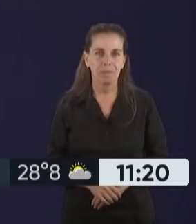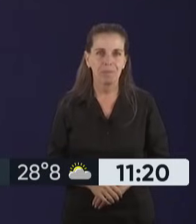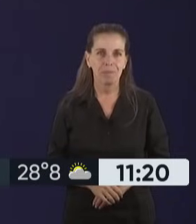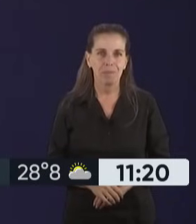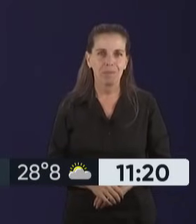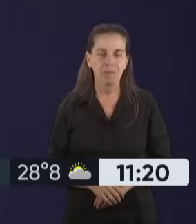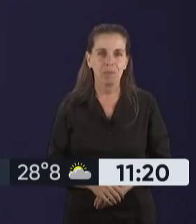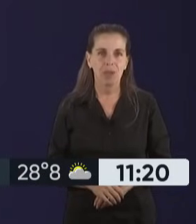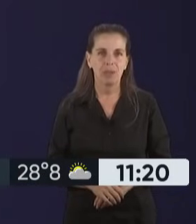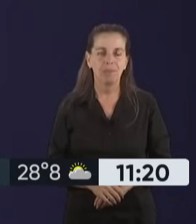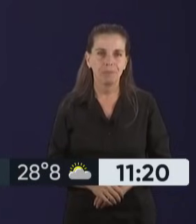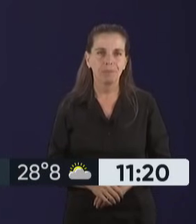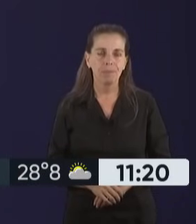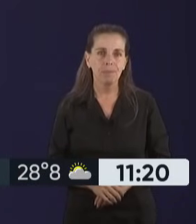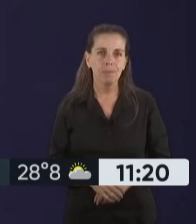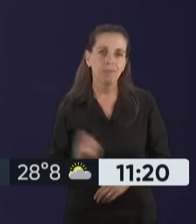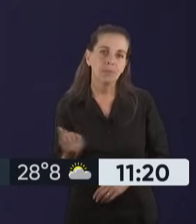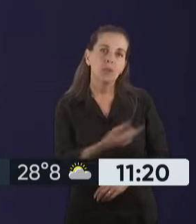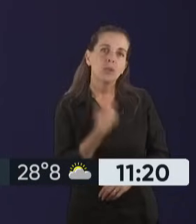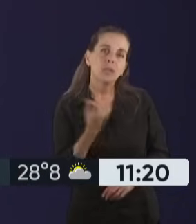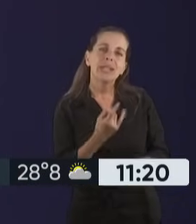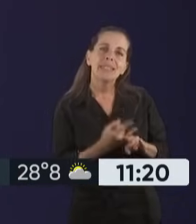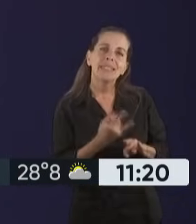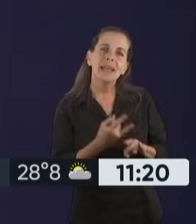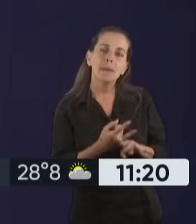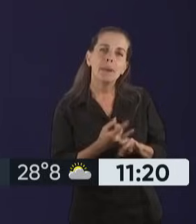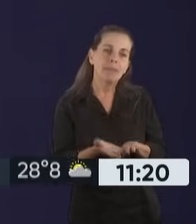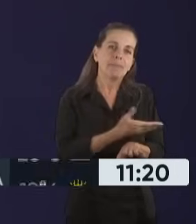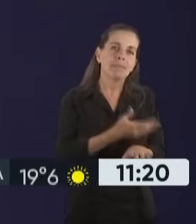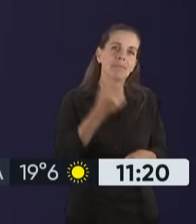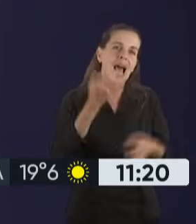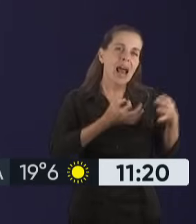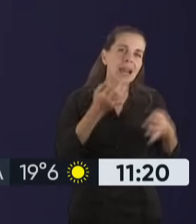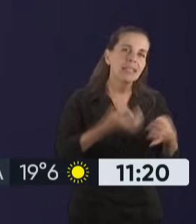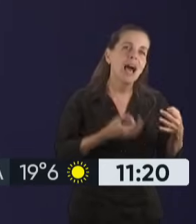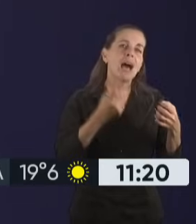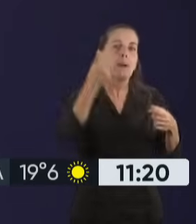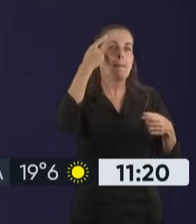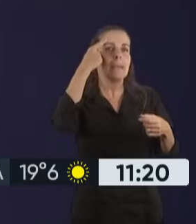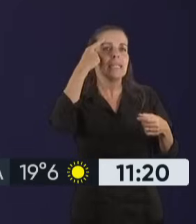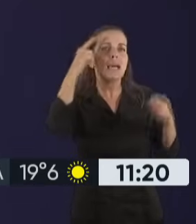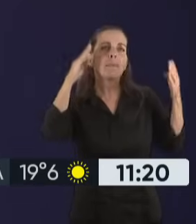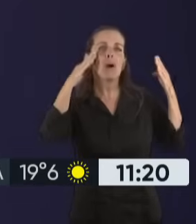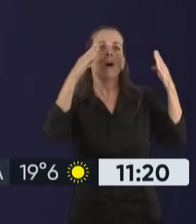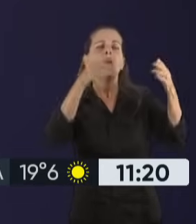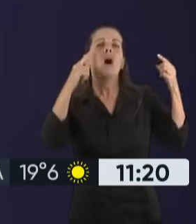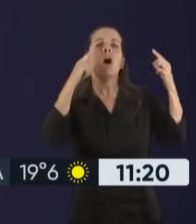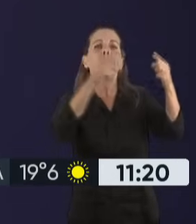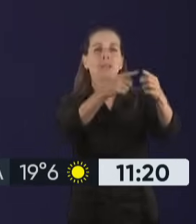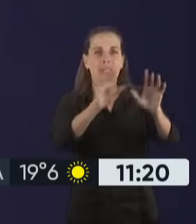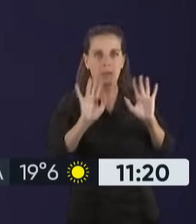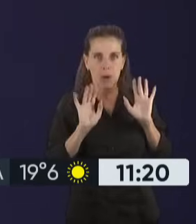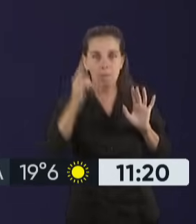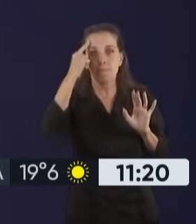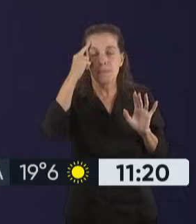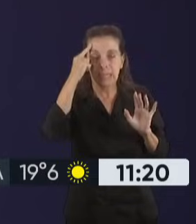Nosotros siempre analizamos las acciones a seguir en base al norte y entendemos que en la